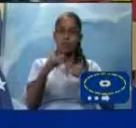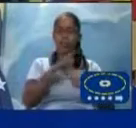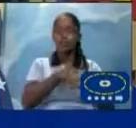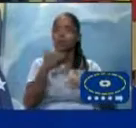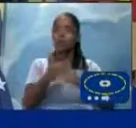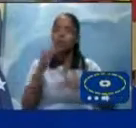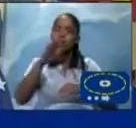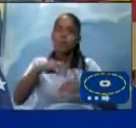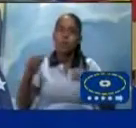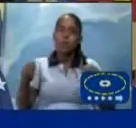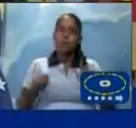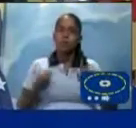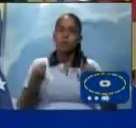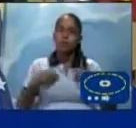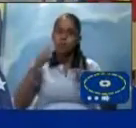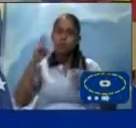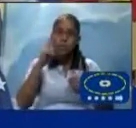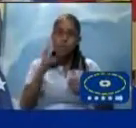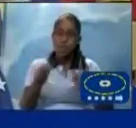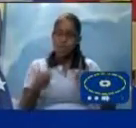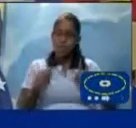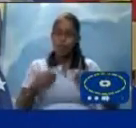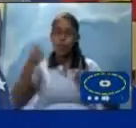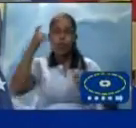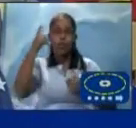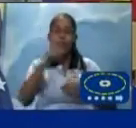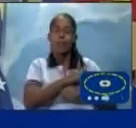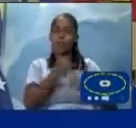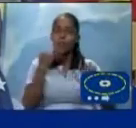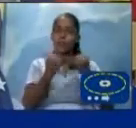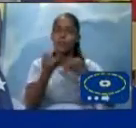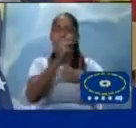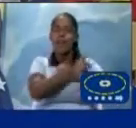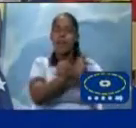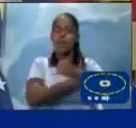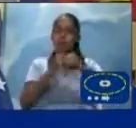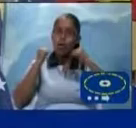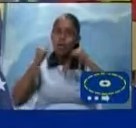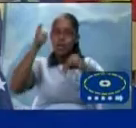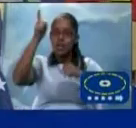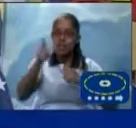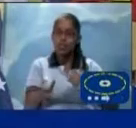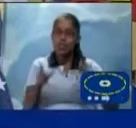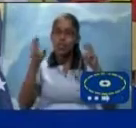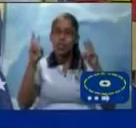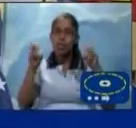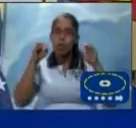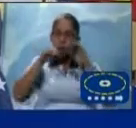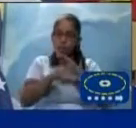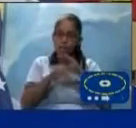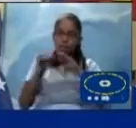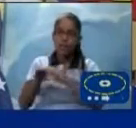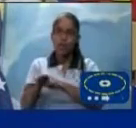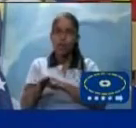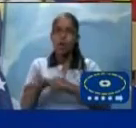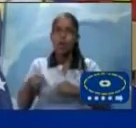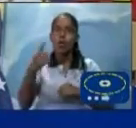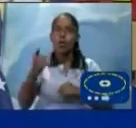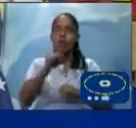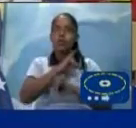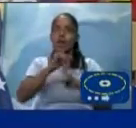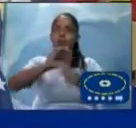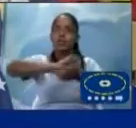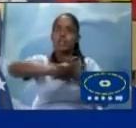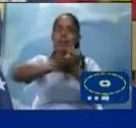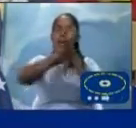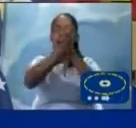como estamos viviendo los días del fin, el poder ha sido de nuevo integrado. Cuando se